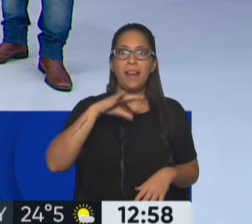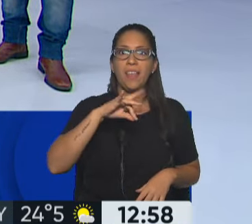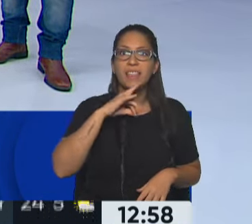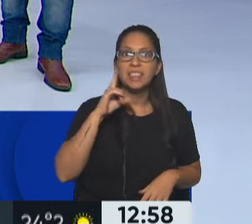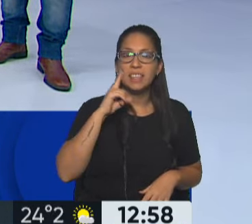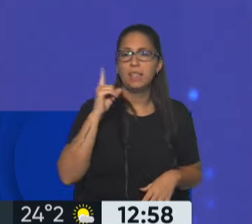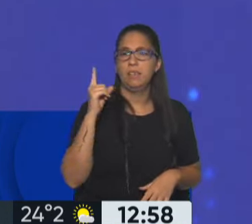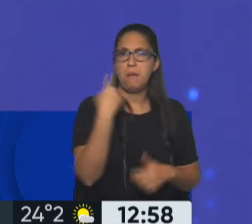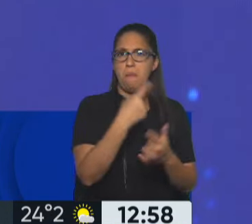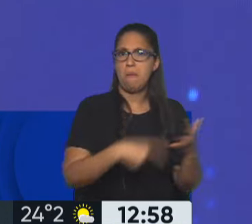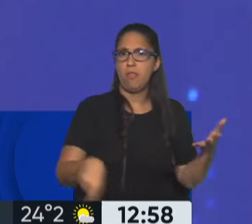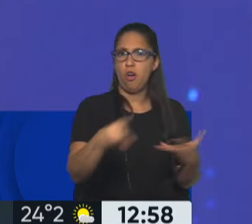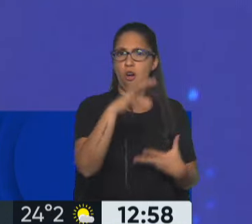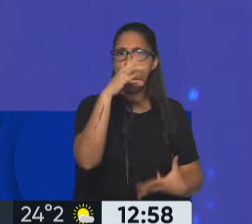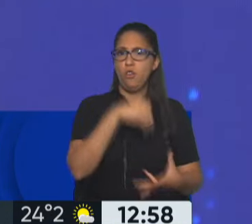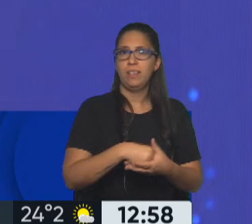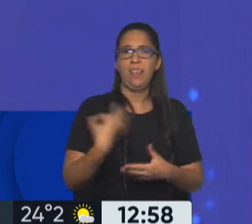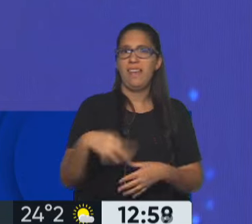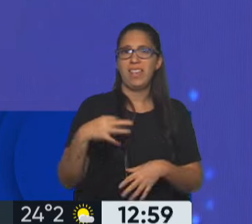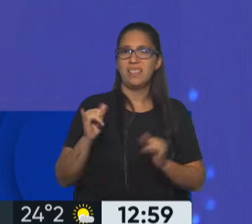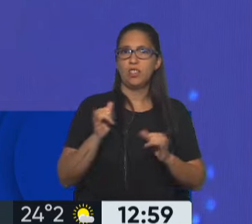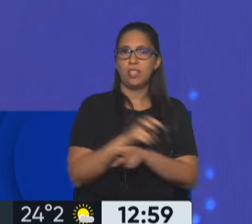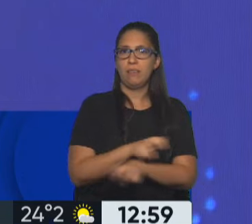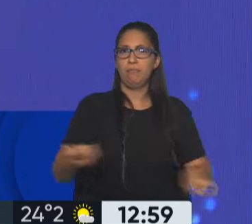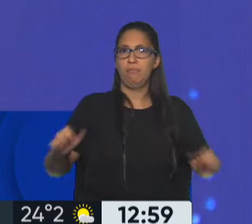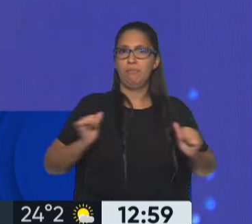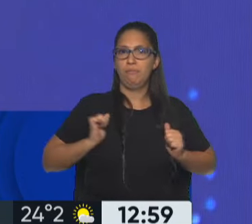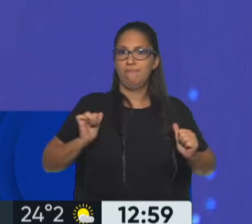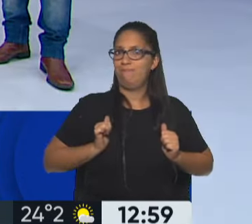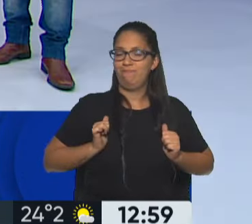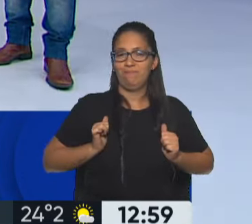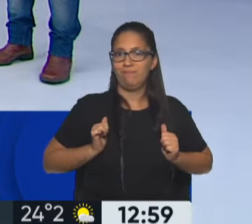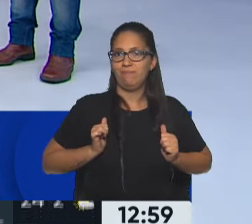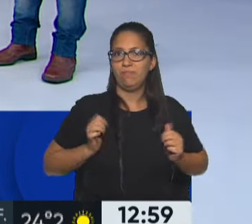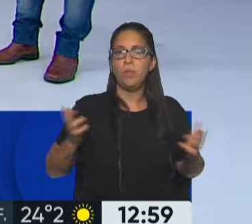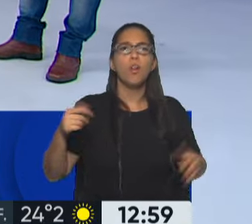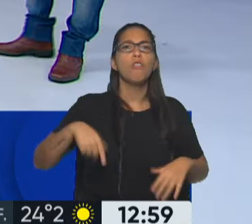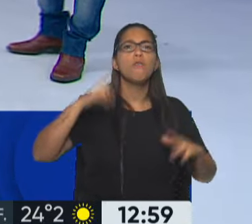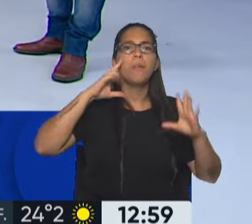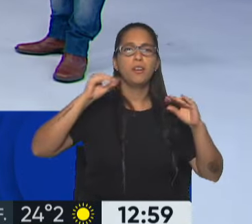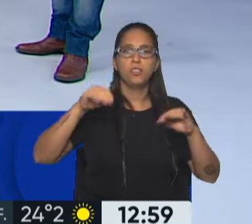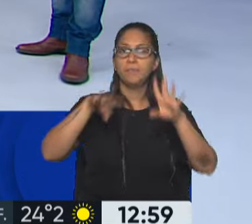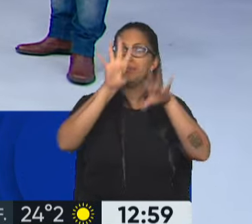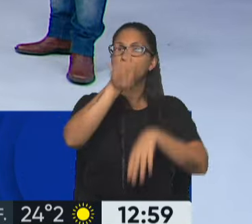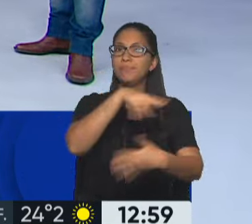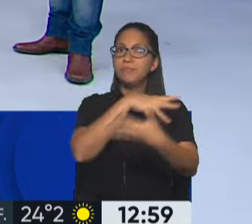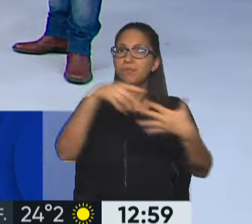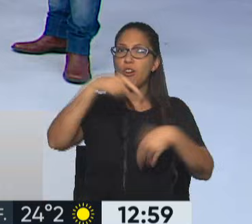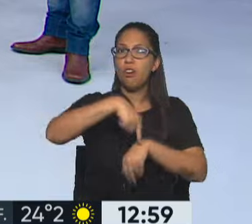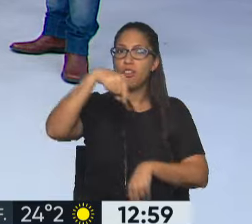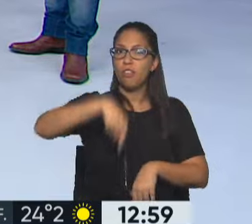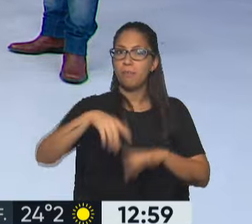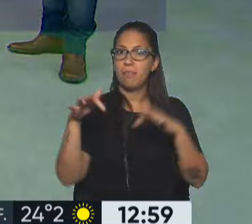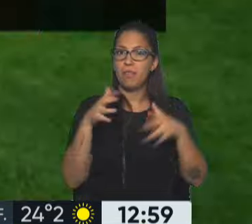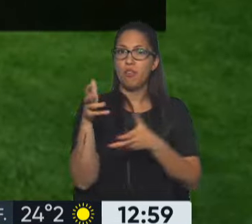que tuvieron que completar sí o sí el banco el otro día. Bueno. No había chance. Bueno, 21 con el fixture del día de hoy. Día de hoy,